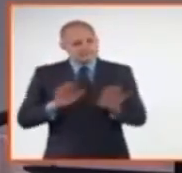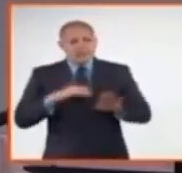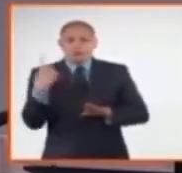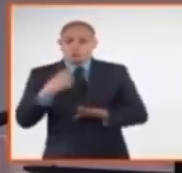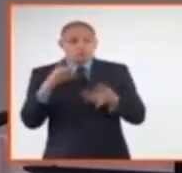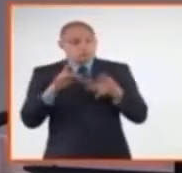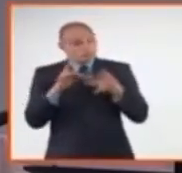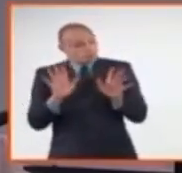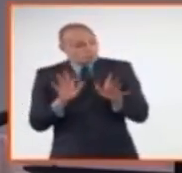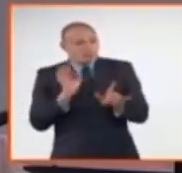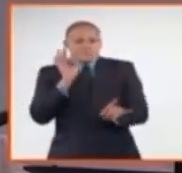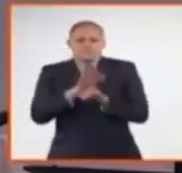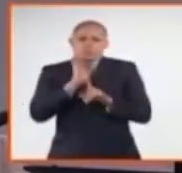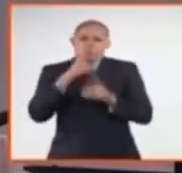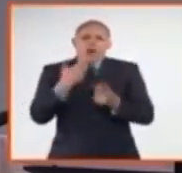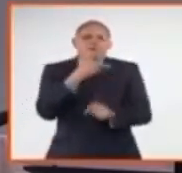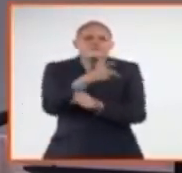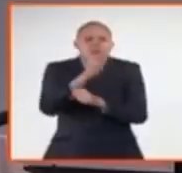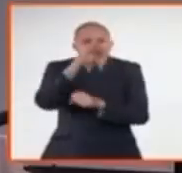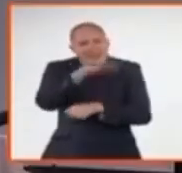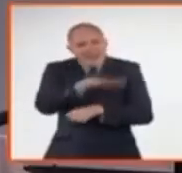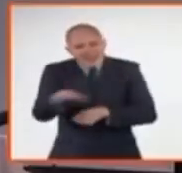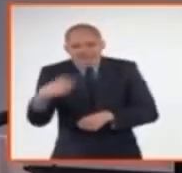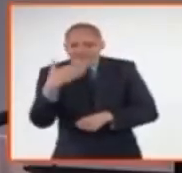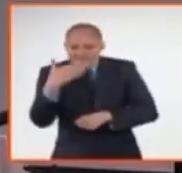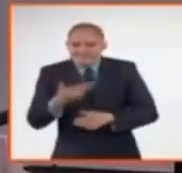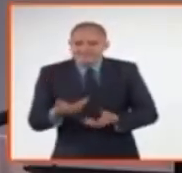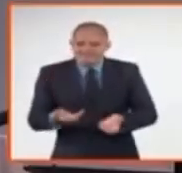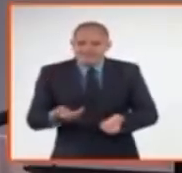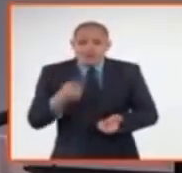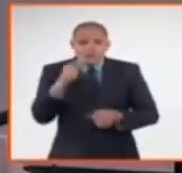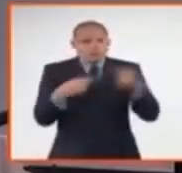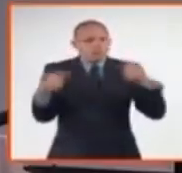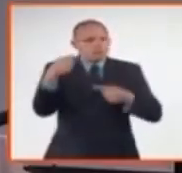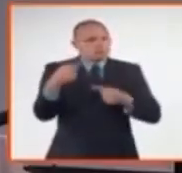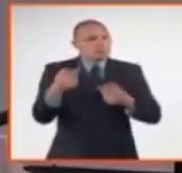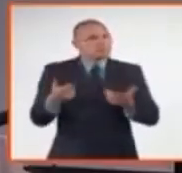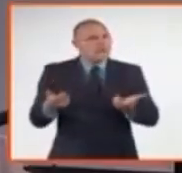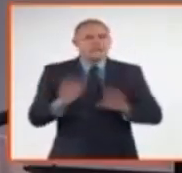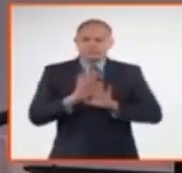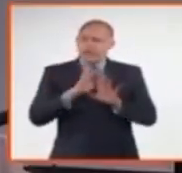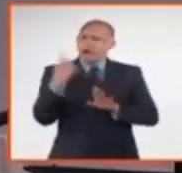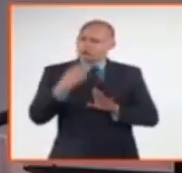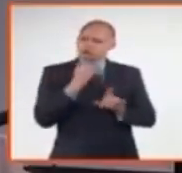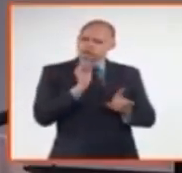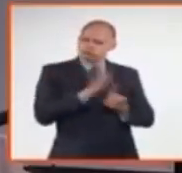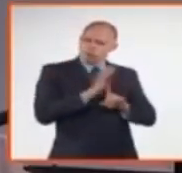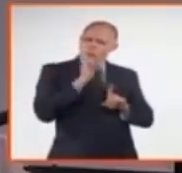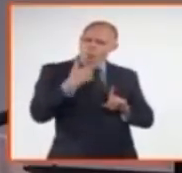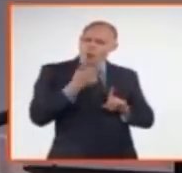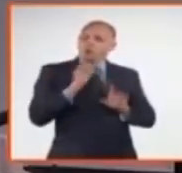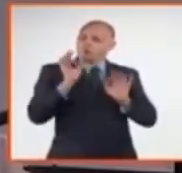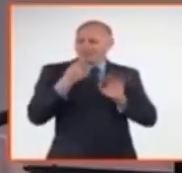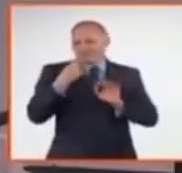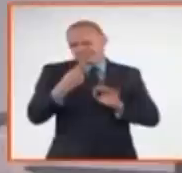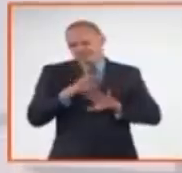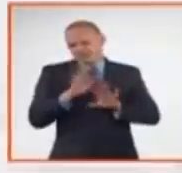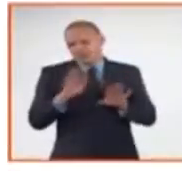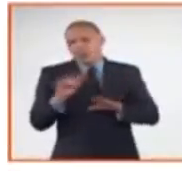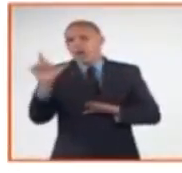objetivo de las vacunas cubanas y hemos estado desarrollando el estado clínico ismaelillo en la ciudad de camagüey